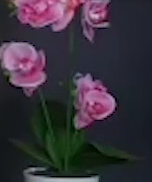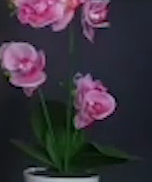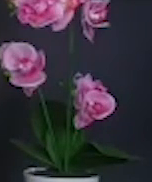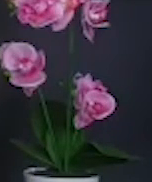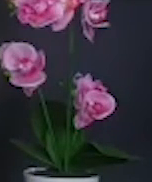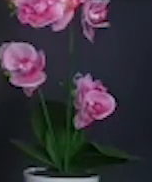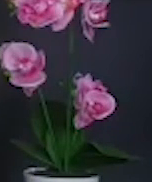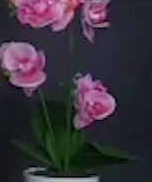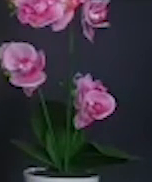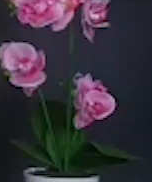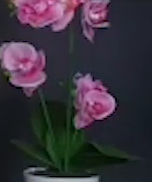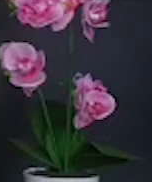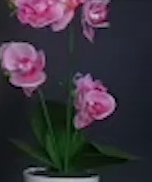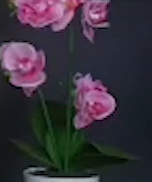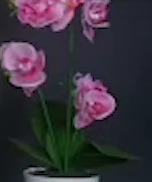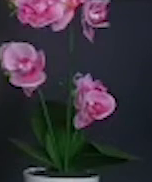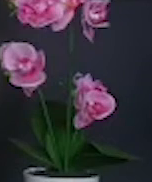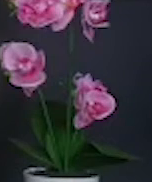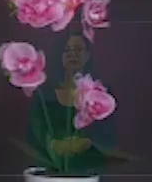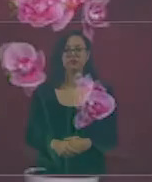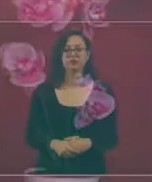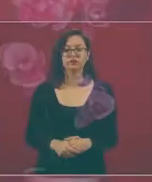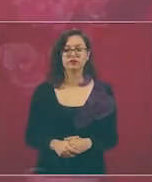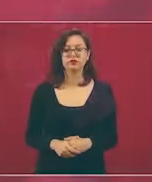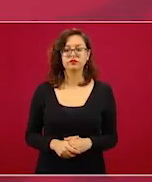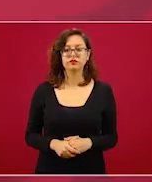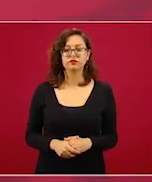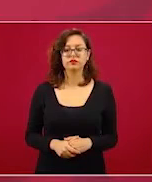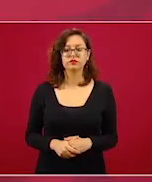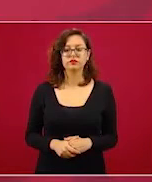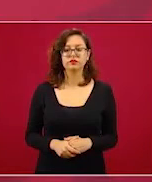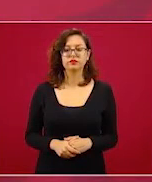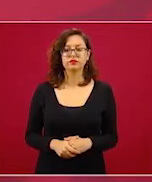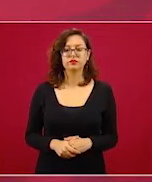Moctezuma, señaló que el 24 de agosto iniciará el ciclo escolar